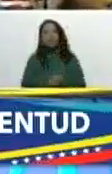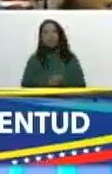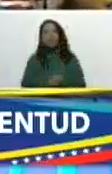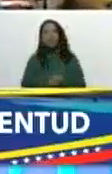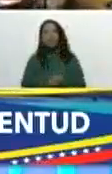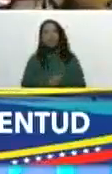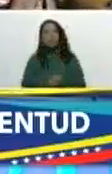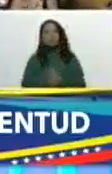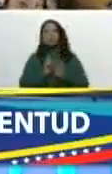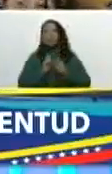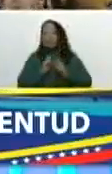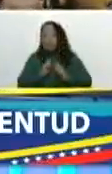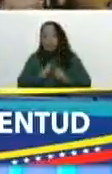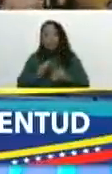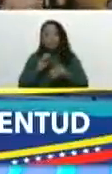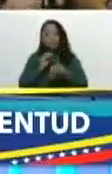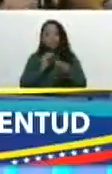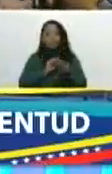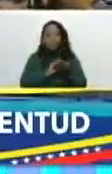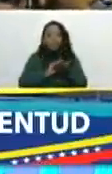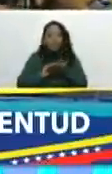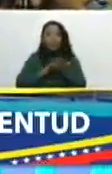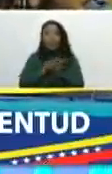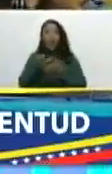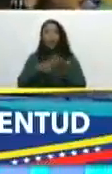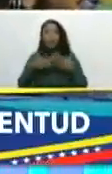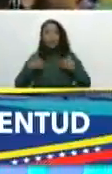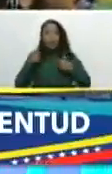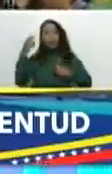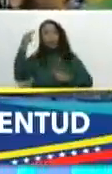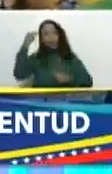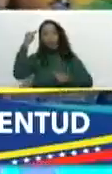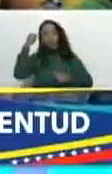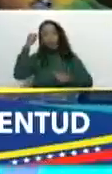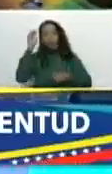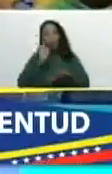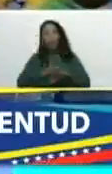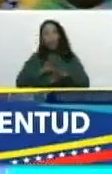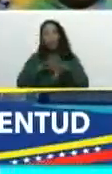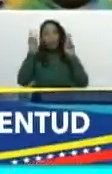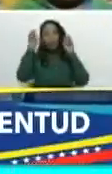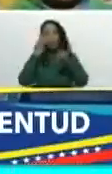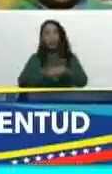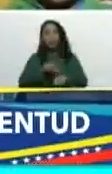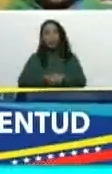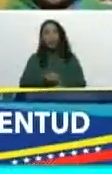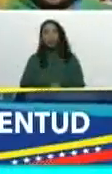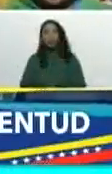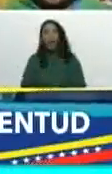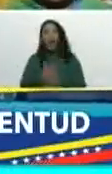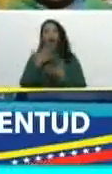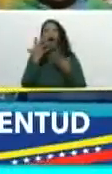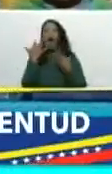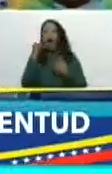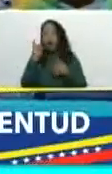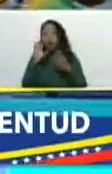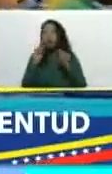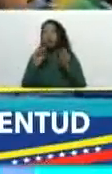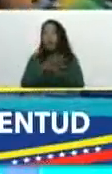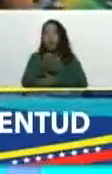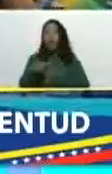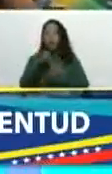para tratar muchos problemas de salud mental que surgen de esta nueva época. Hay muchos problemas de salud